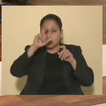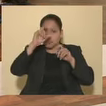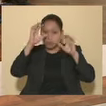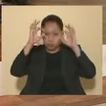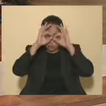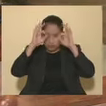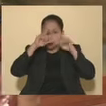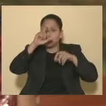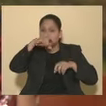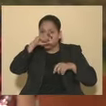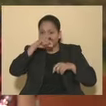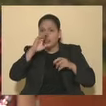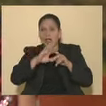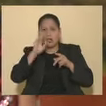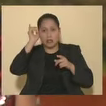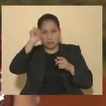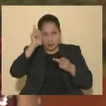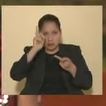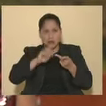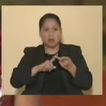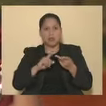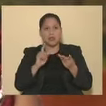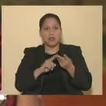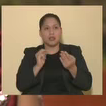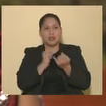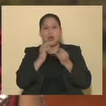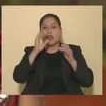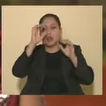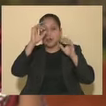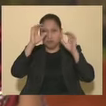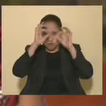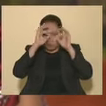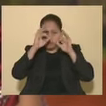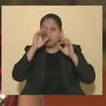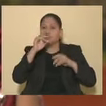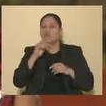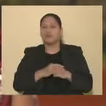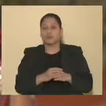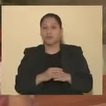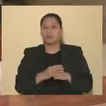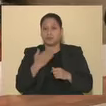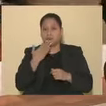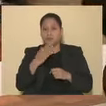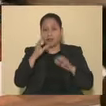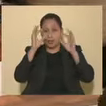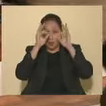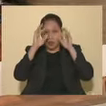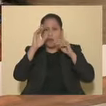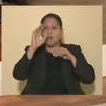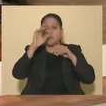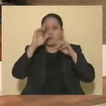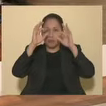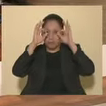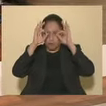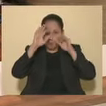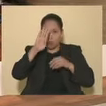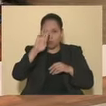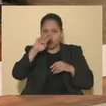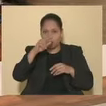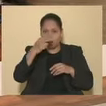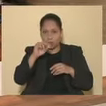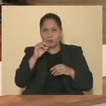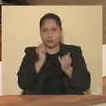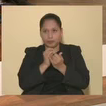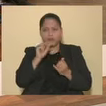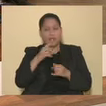aguilillas de Harris, caballos y un búho. ¡Ay, excelente! Oye, pues muchísimas actividades que